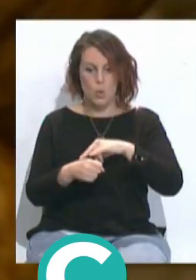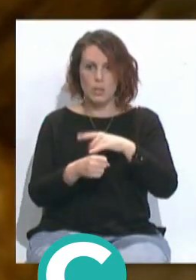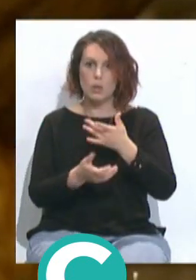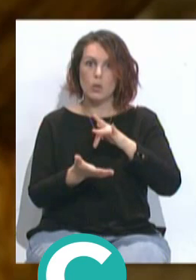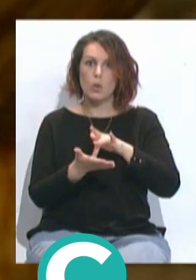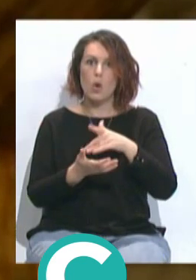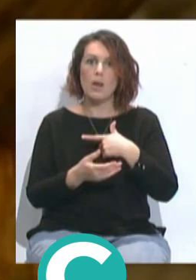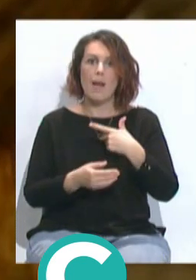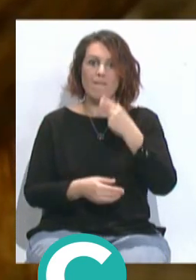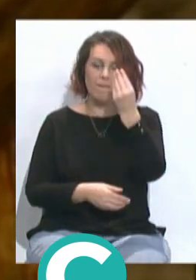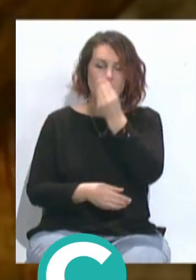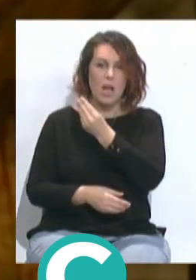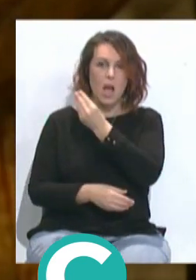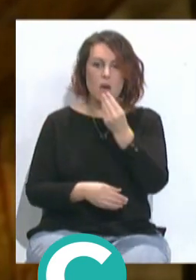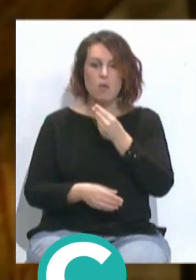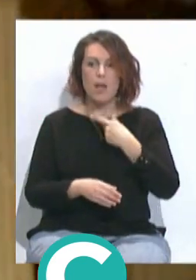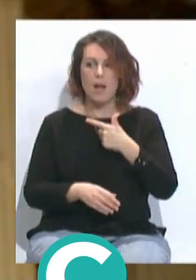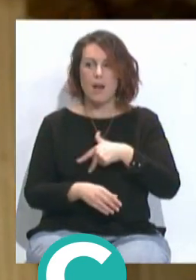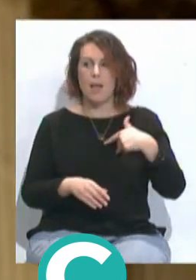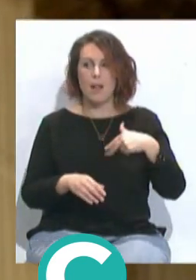del Viacrucis General de las Hermandades.